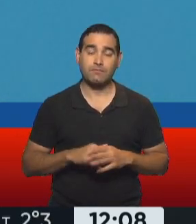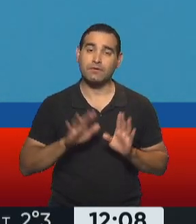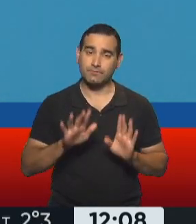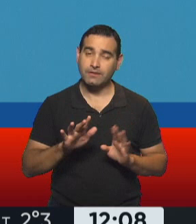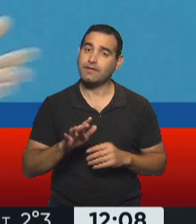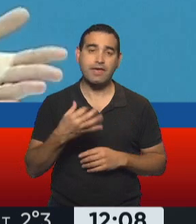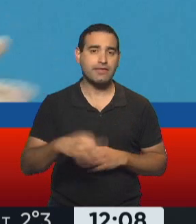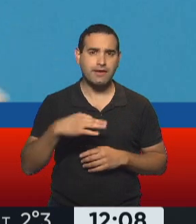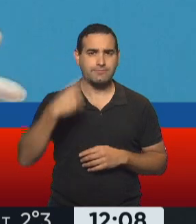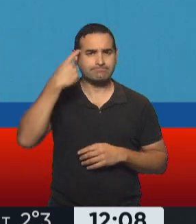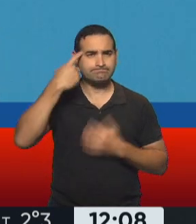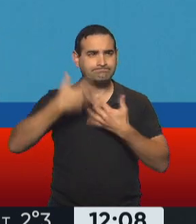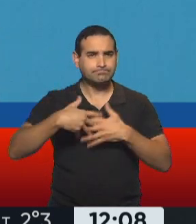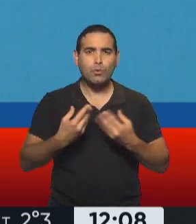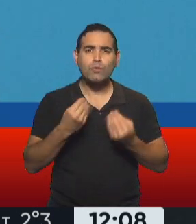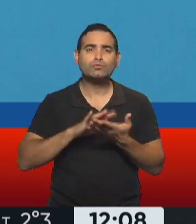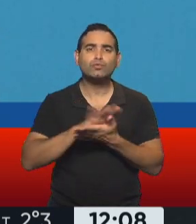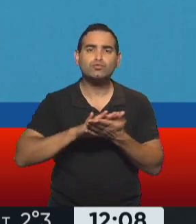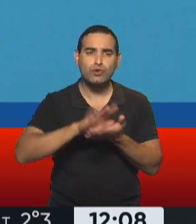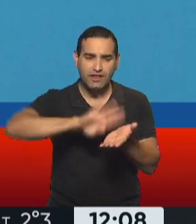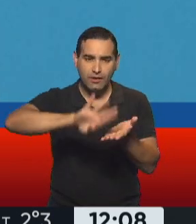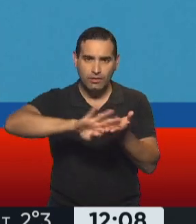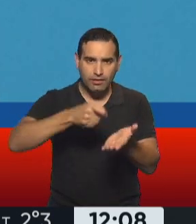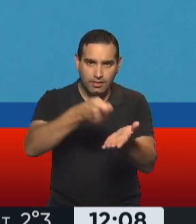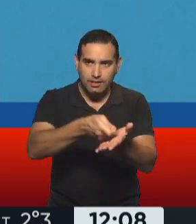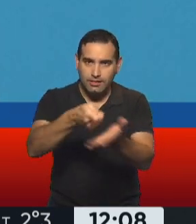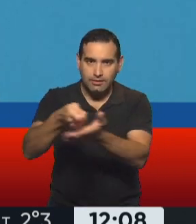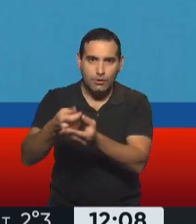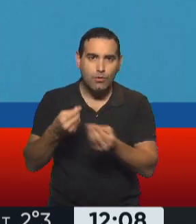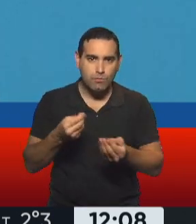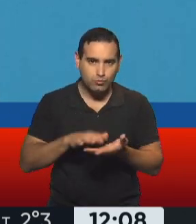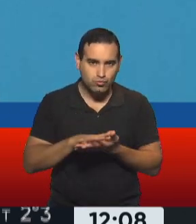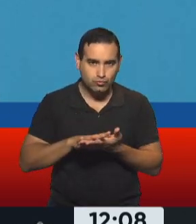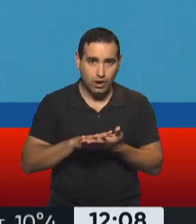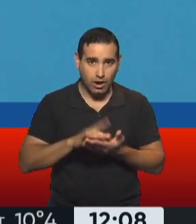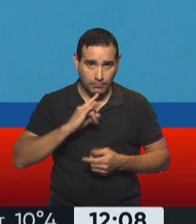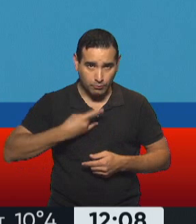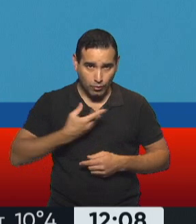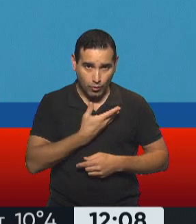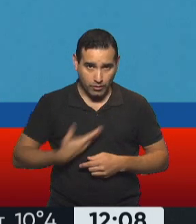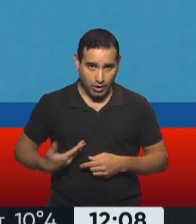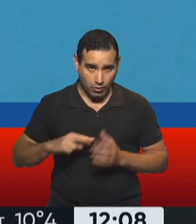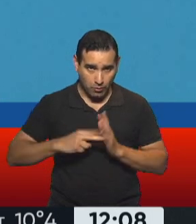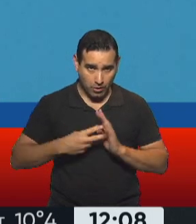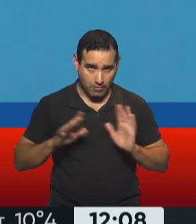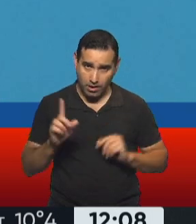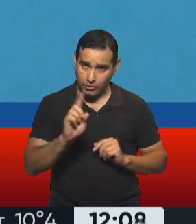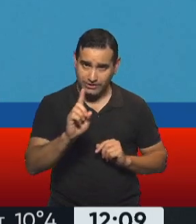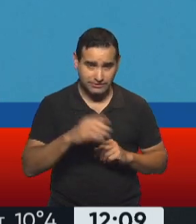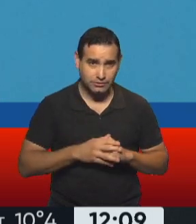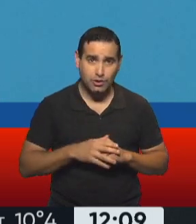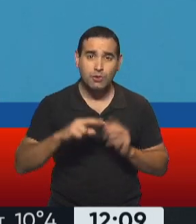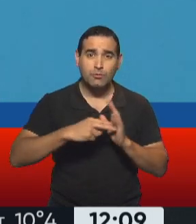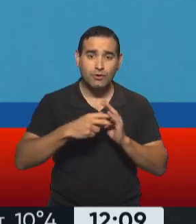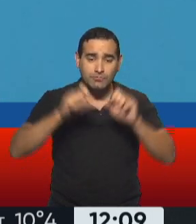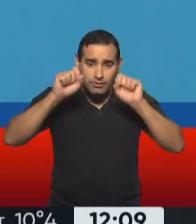sentarnos a ver cómo vamos a resolver ese problema. Ahora, el problema no es de este gobierno, a no equivocarse. El problema es de